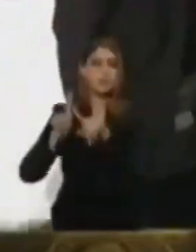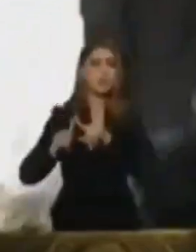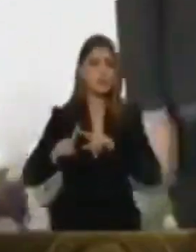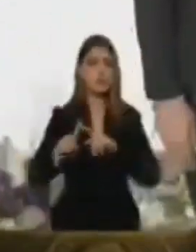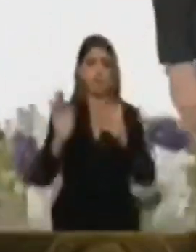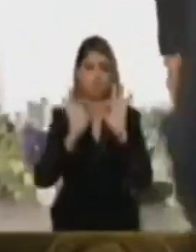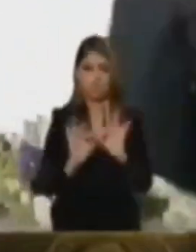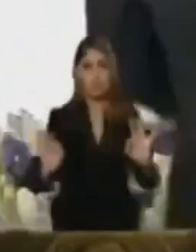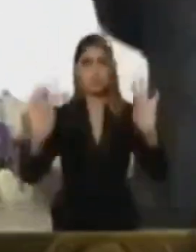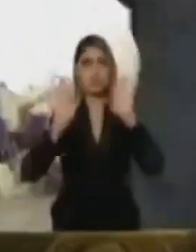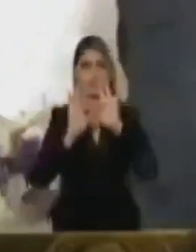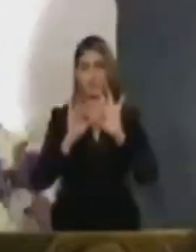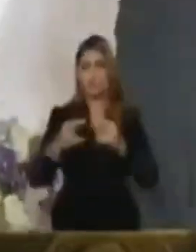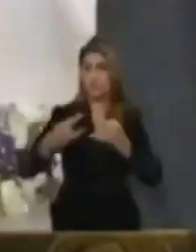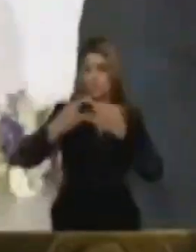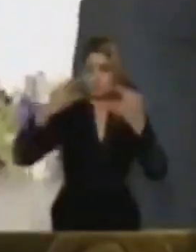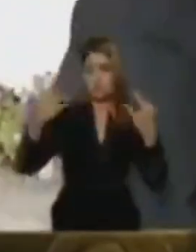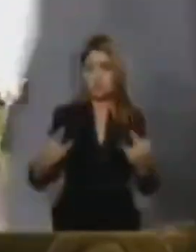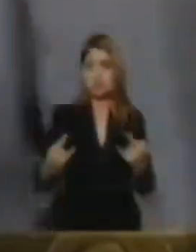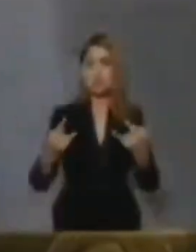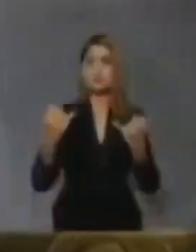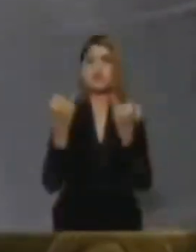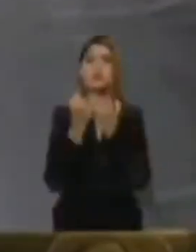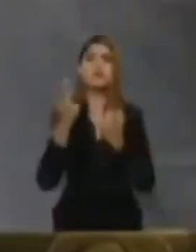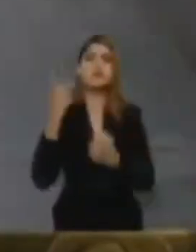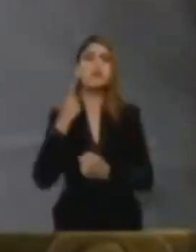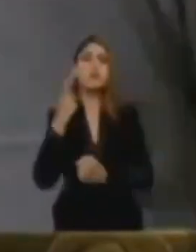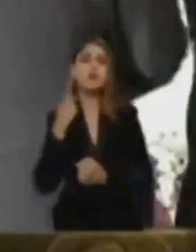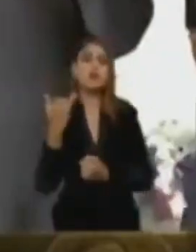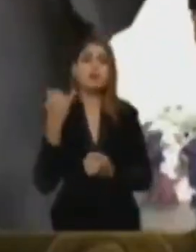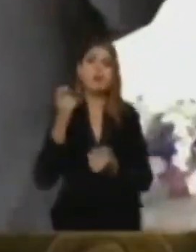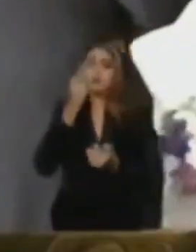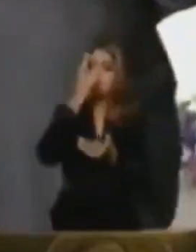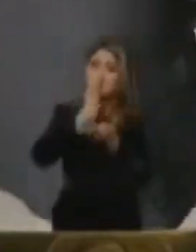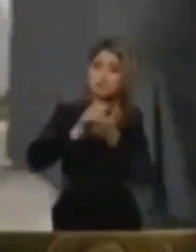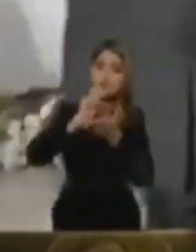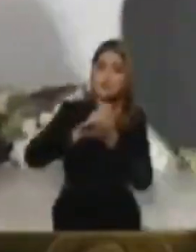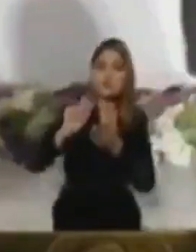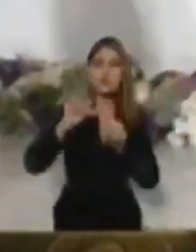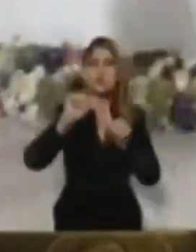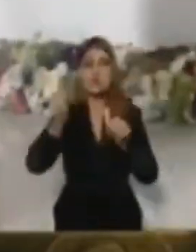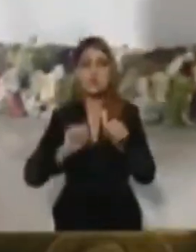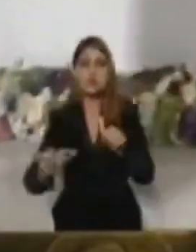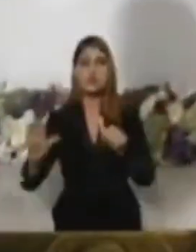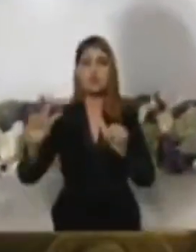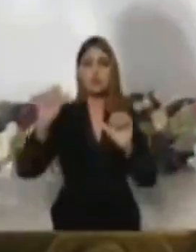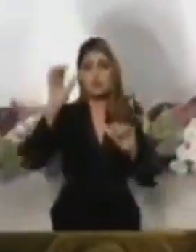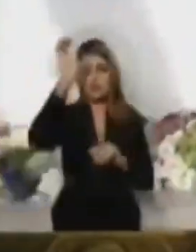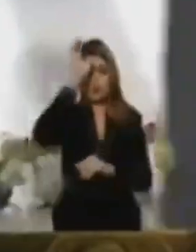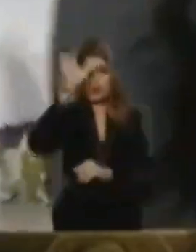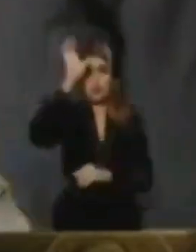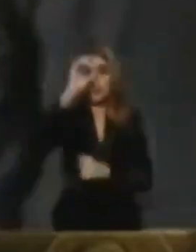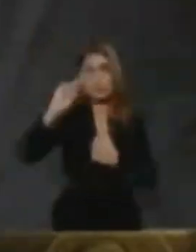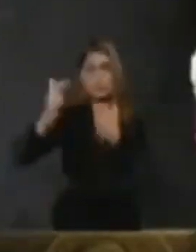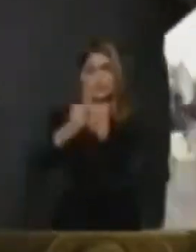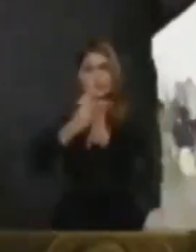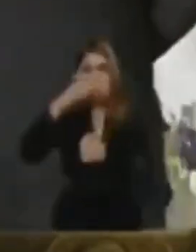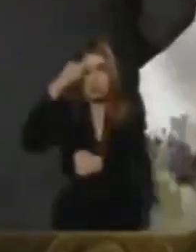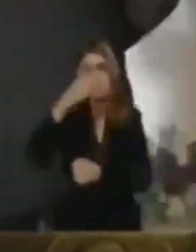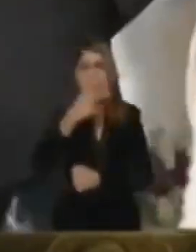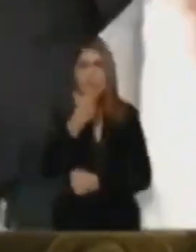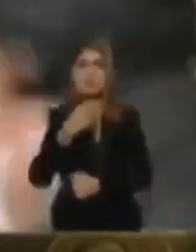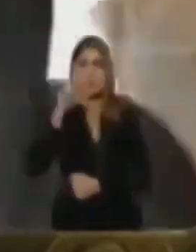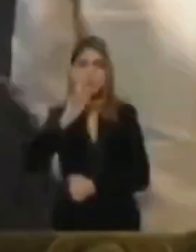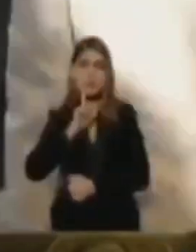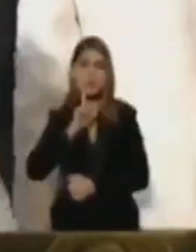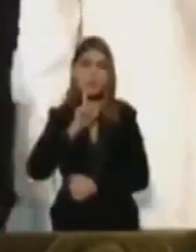personajes importantes de la historia, de la política, de la literatura, de las artes, de la ciencia de nuestro país, hombres y mujeres.